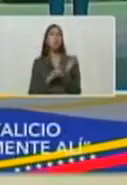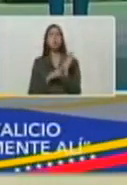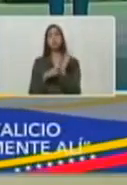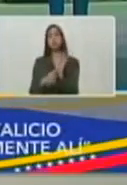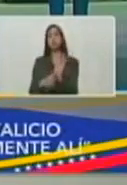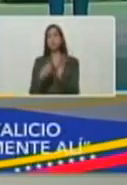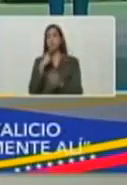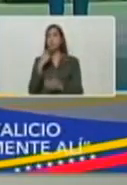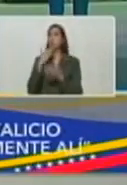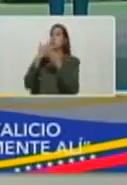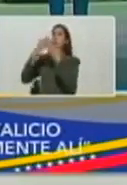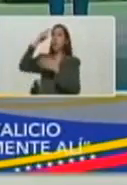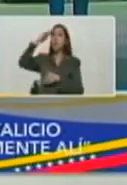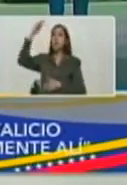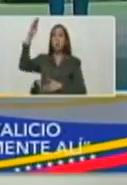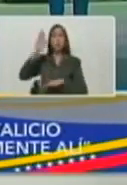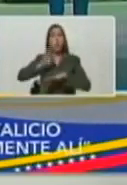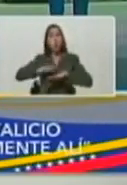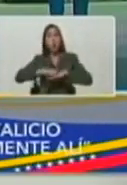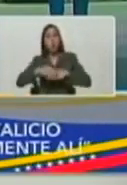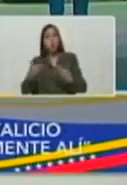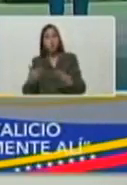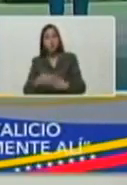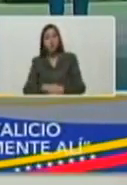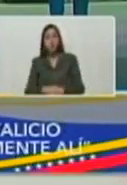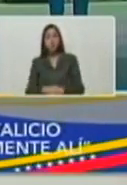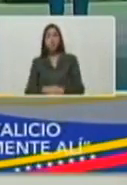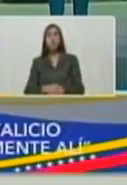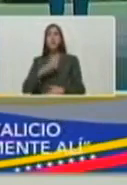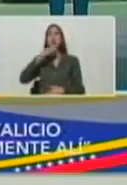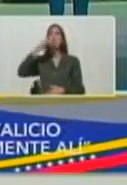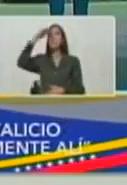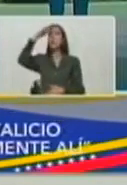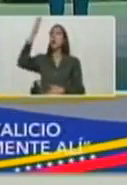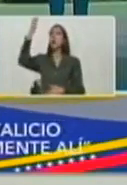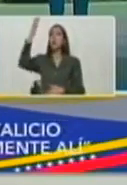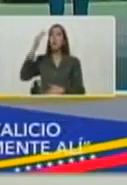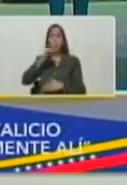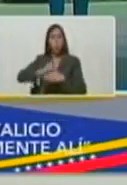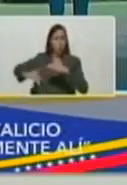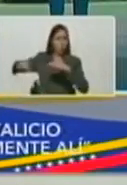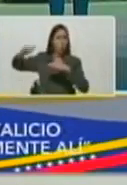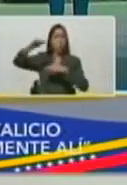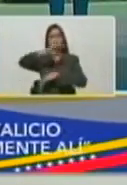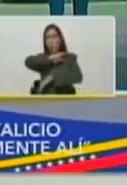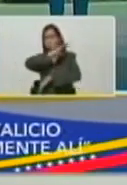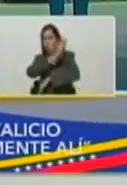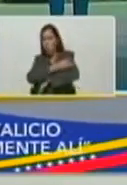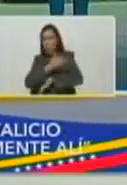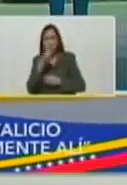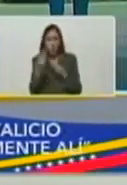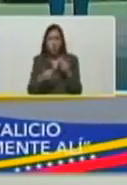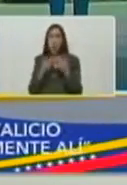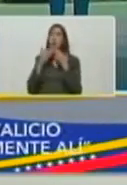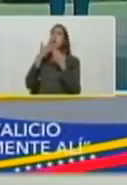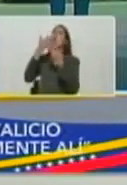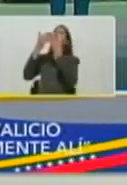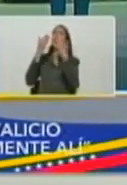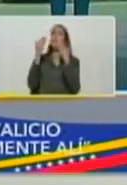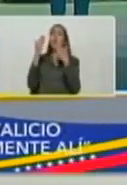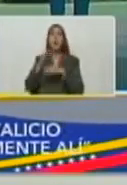doy gracias a Dios Padre, omnipotente, omnipresente. Le doy gracias a Dios por